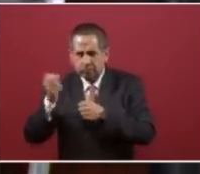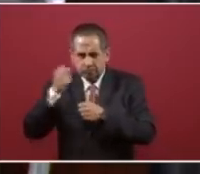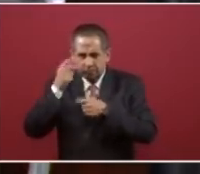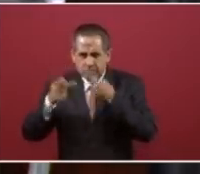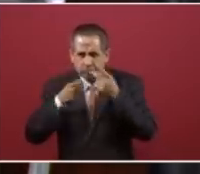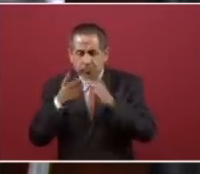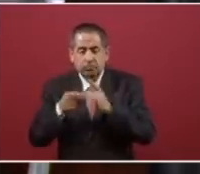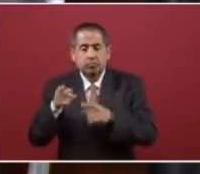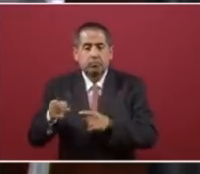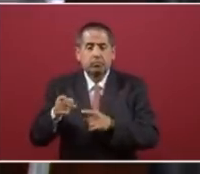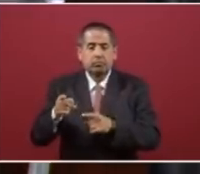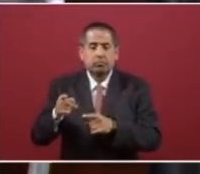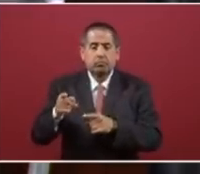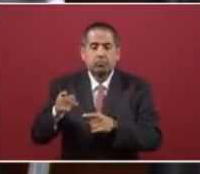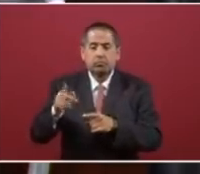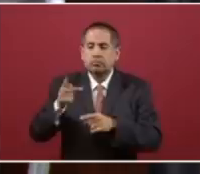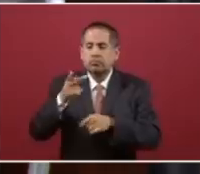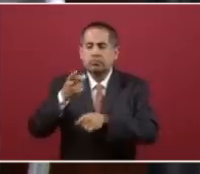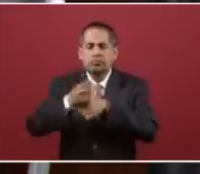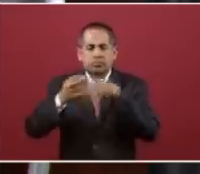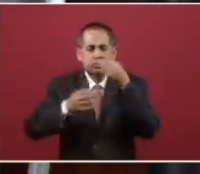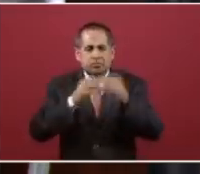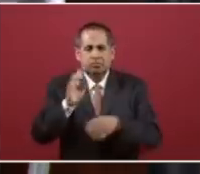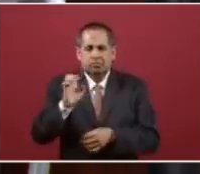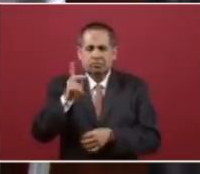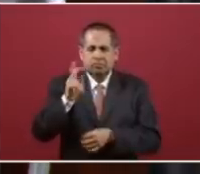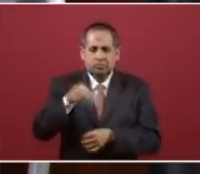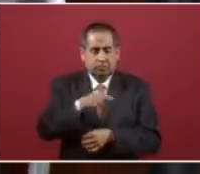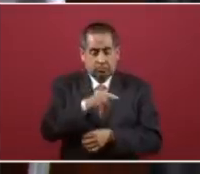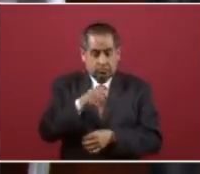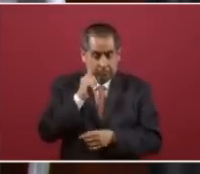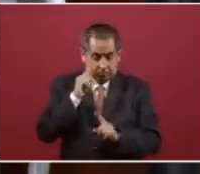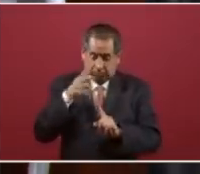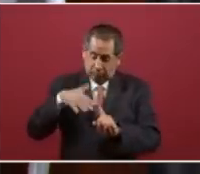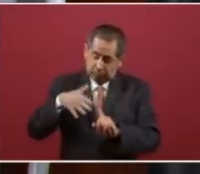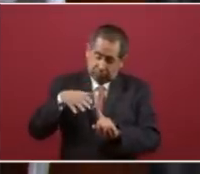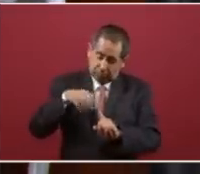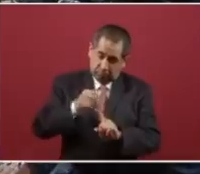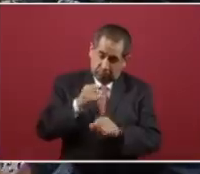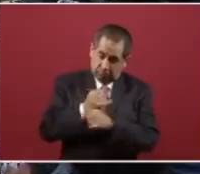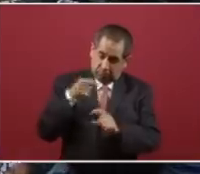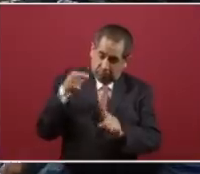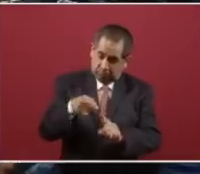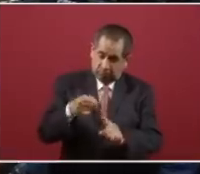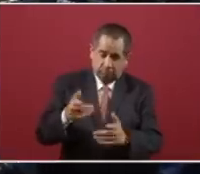dijo que el publicista de peña nieto- llegaría hasta allá en la indagatoria